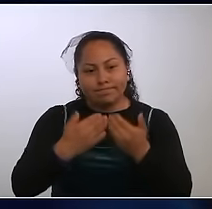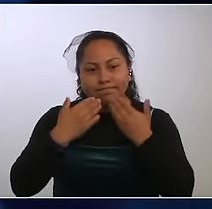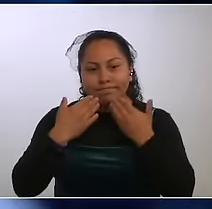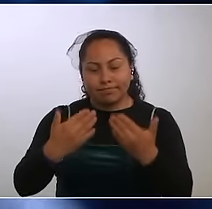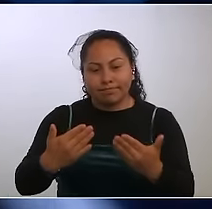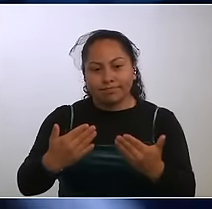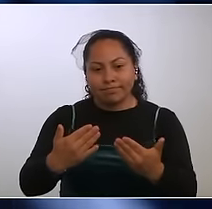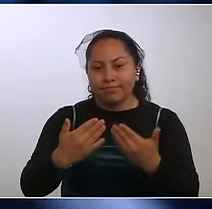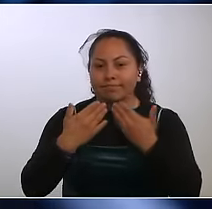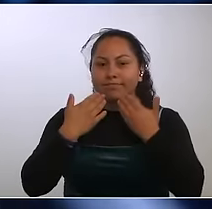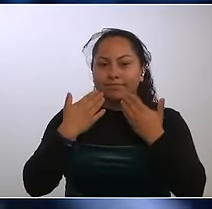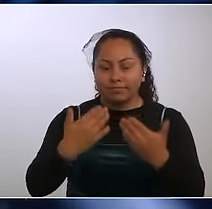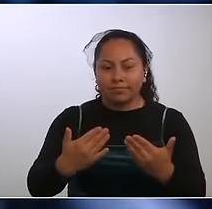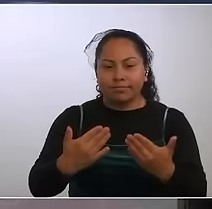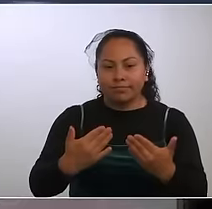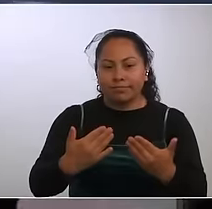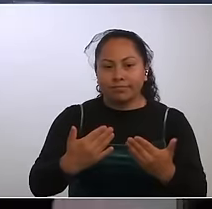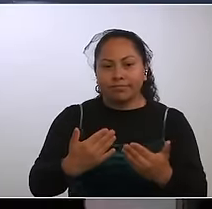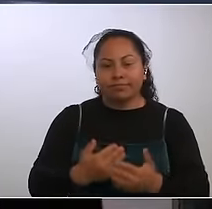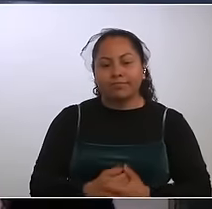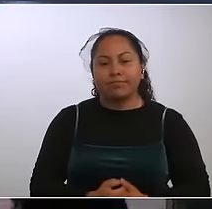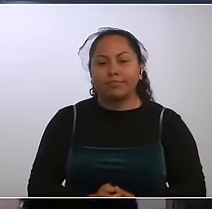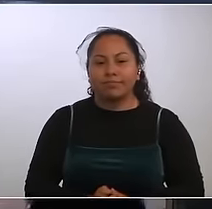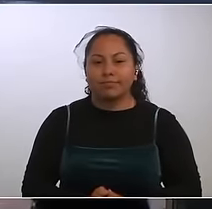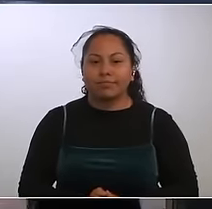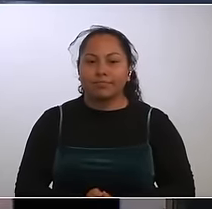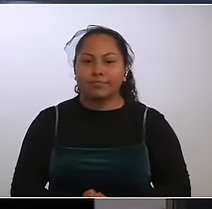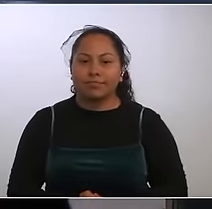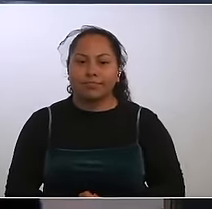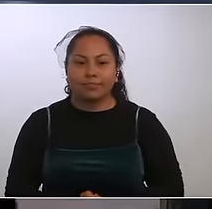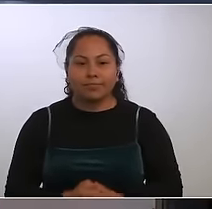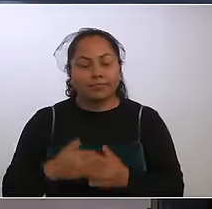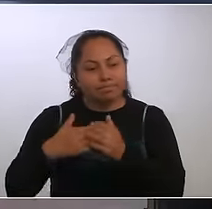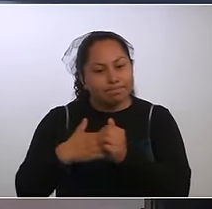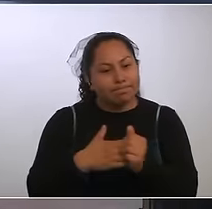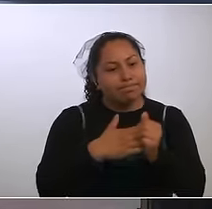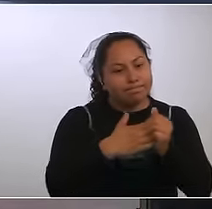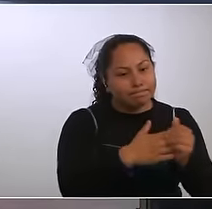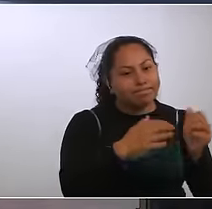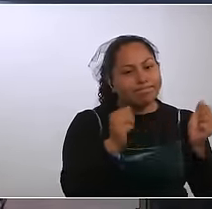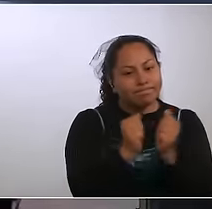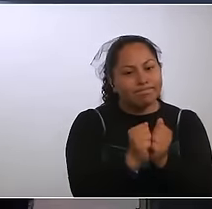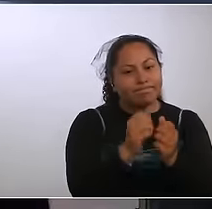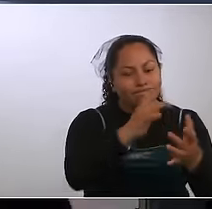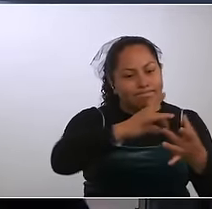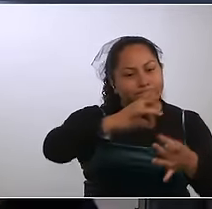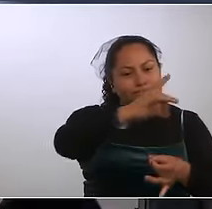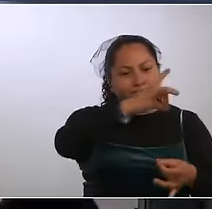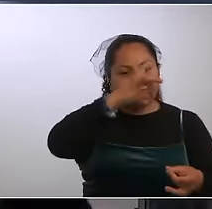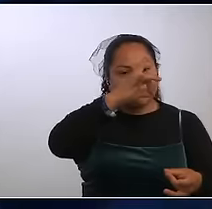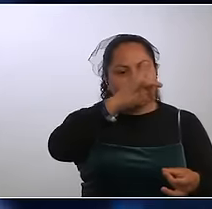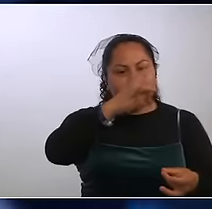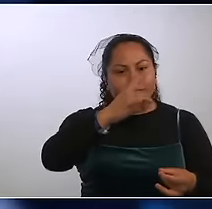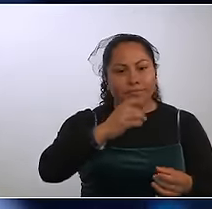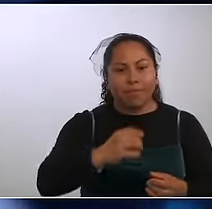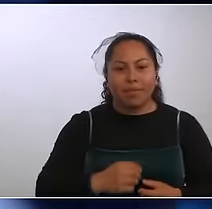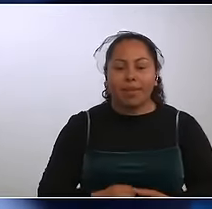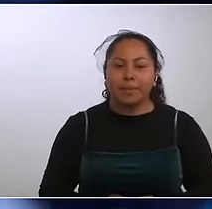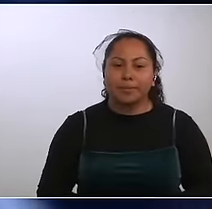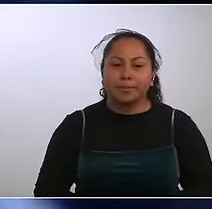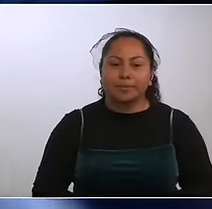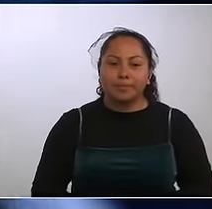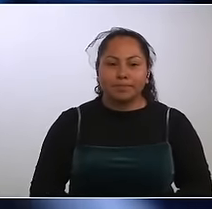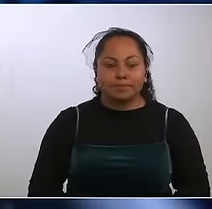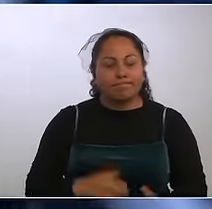Gracias, gracias. Así, hermanos, dirigidos por el Espíritu Santo, estamos despedidos y les pedimos, por